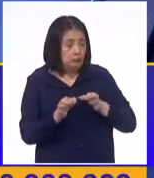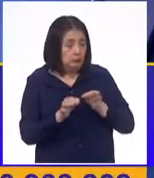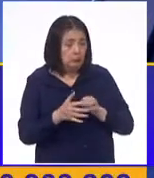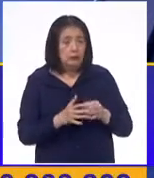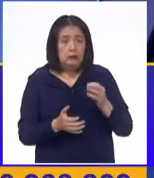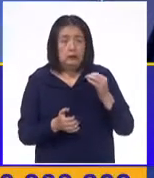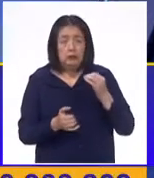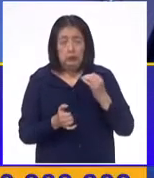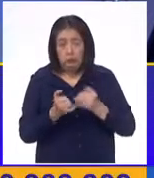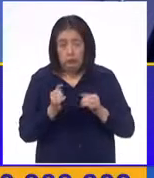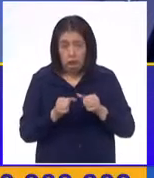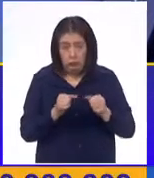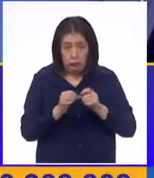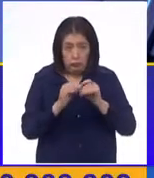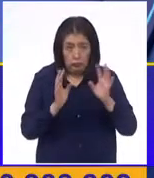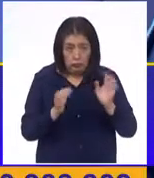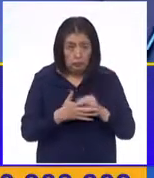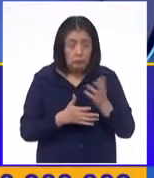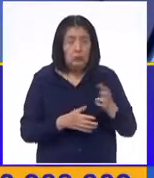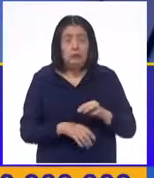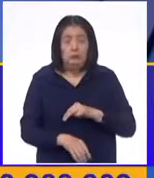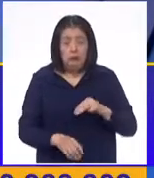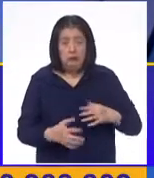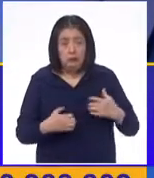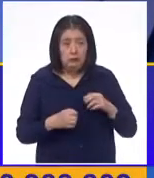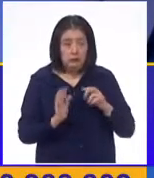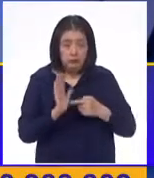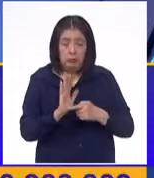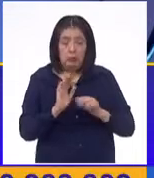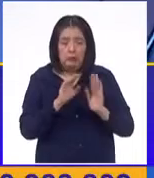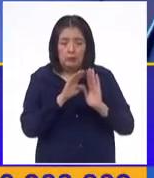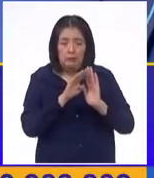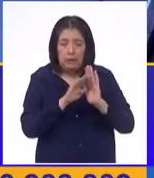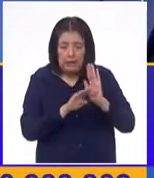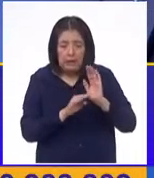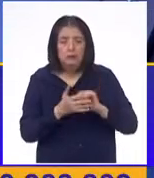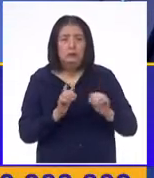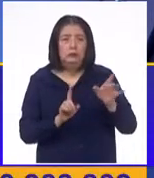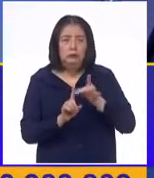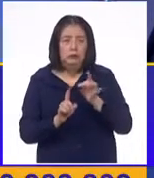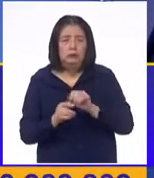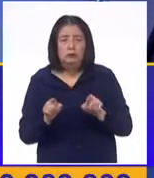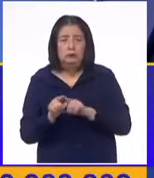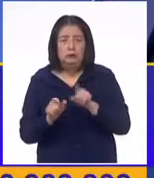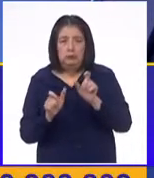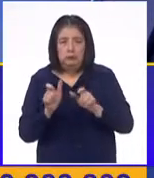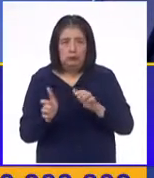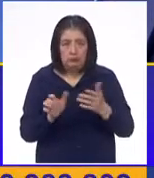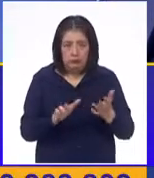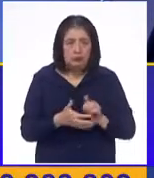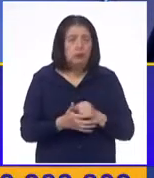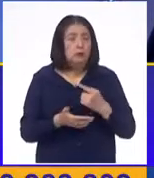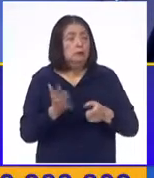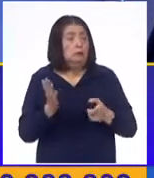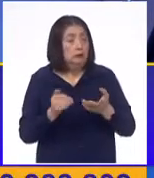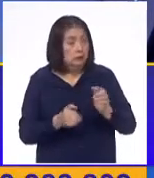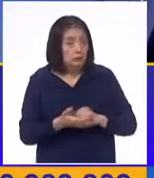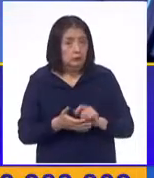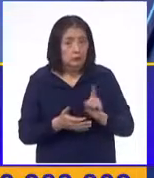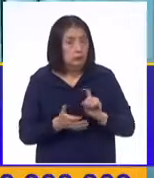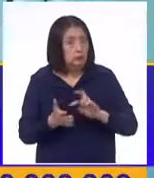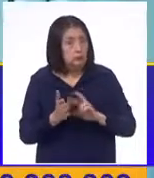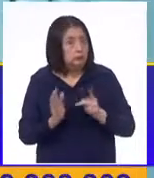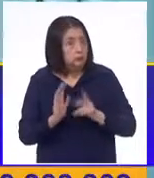las últimas cifras de la sala situacional del MINSA muestran un descenso tanto en contagios como en fallecimientos, lo que sin embargo no